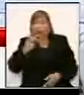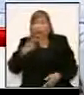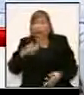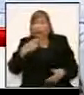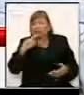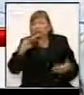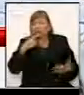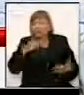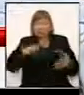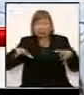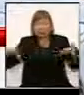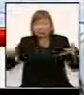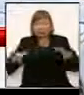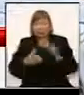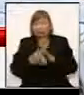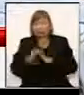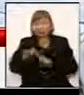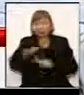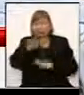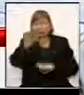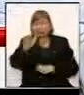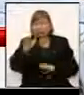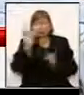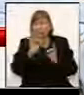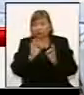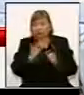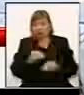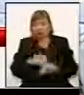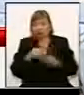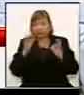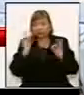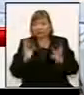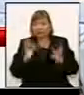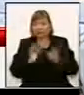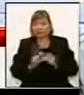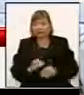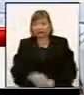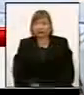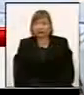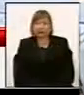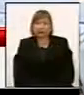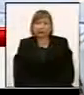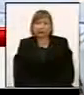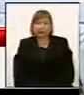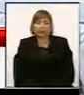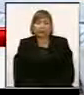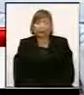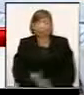El trazo de la avenida está definido, señor, está definido.